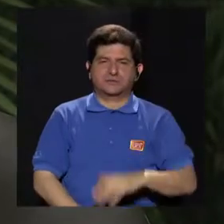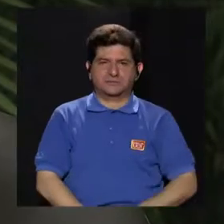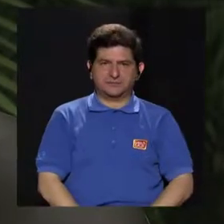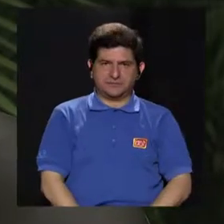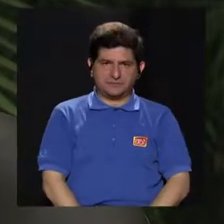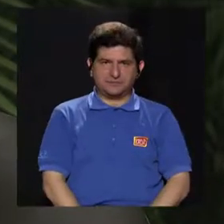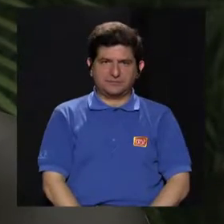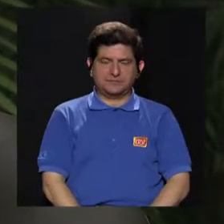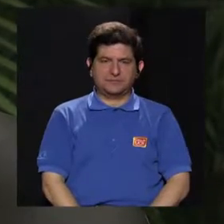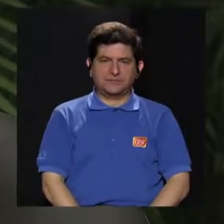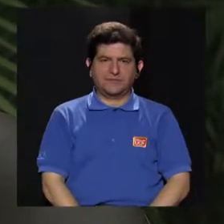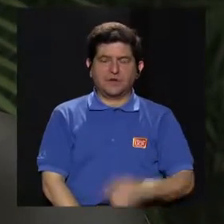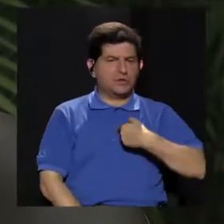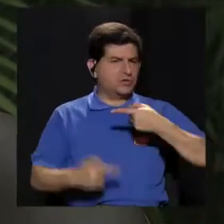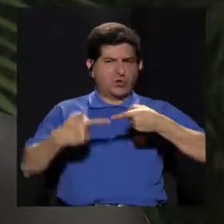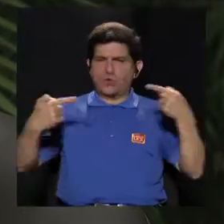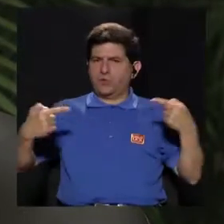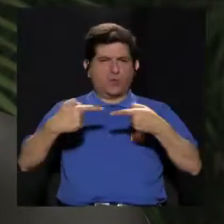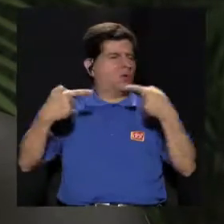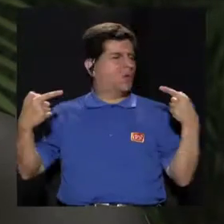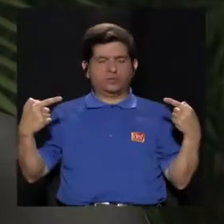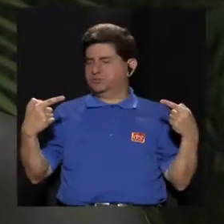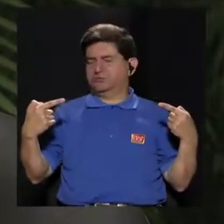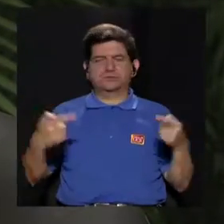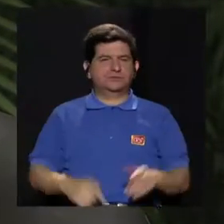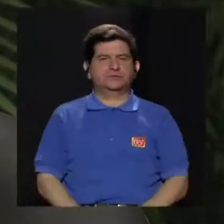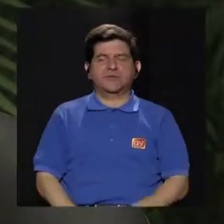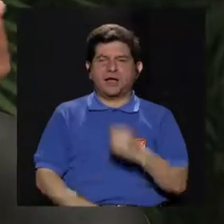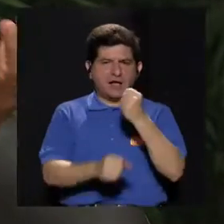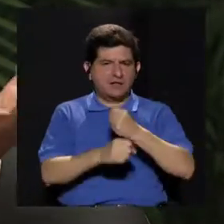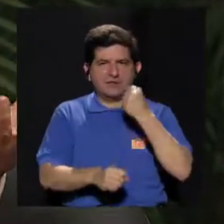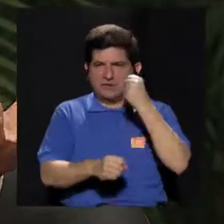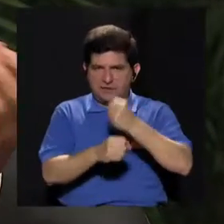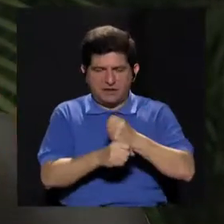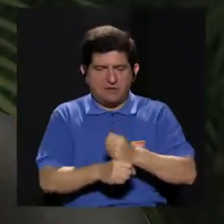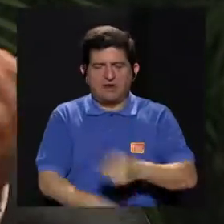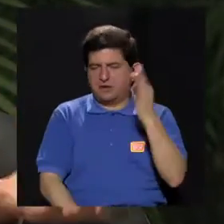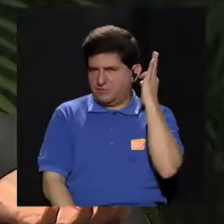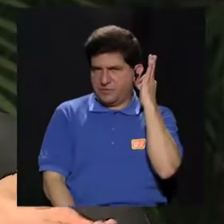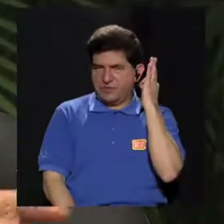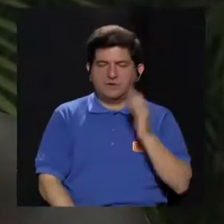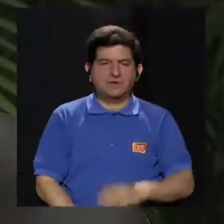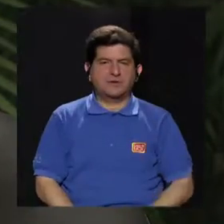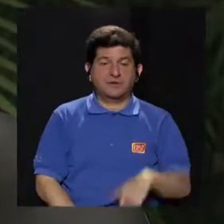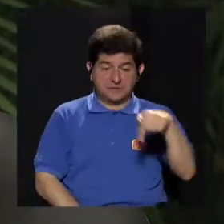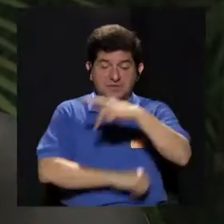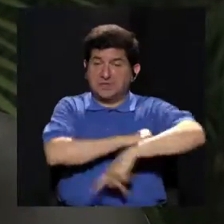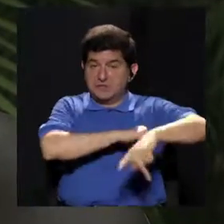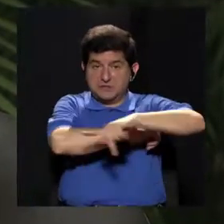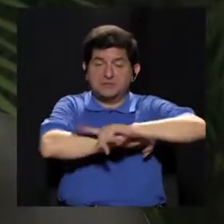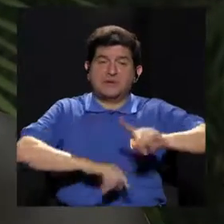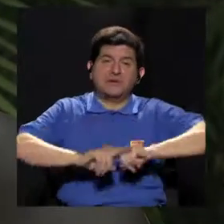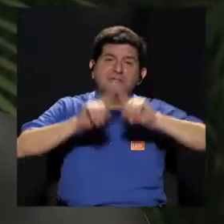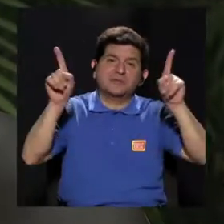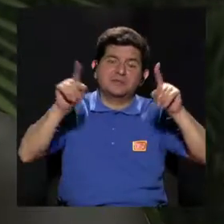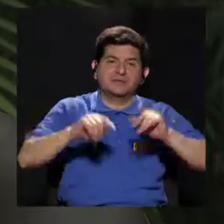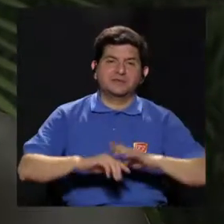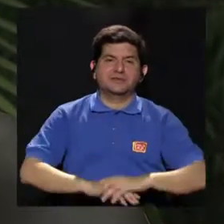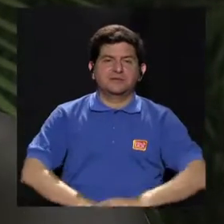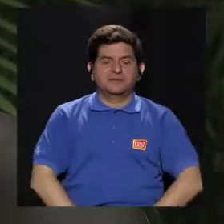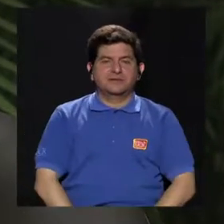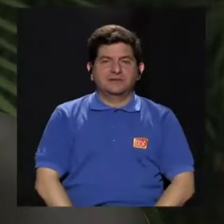decir, no estoy en contra de la fuerza laboral femenina en el país,